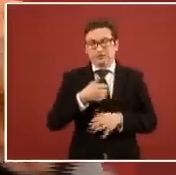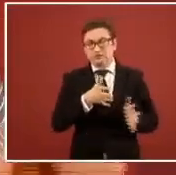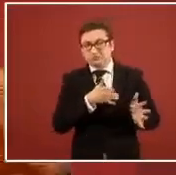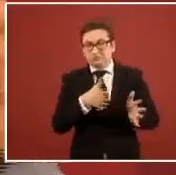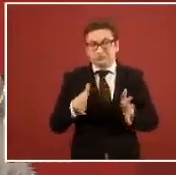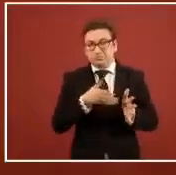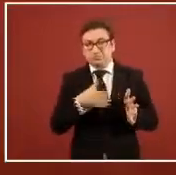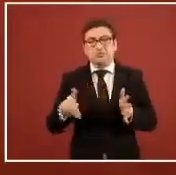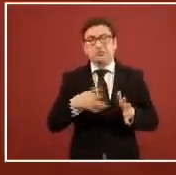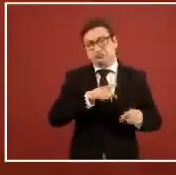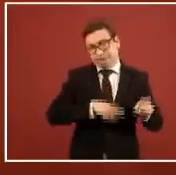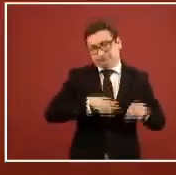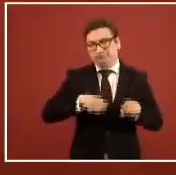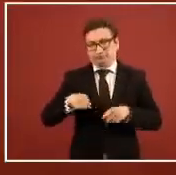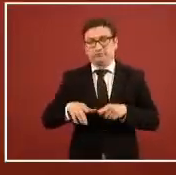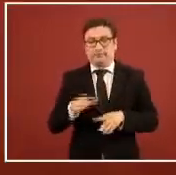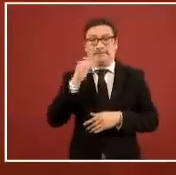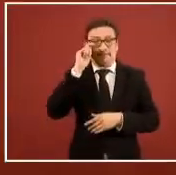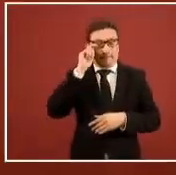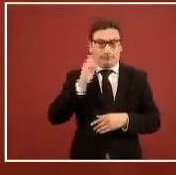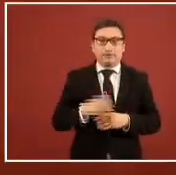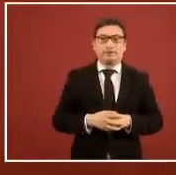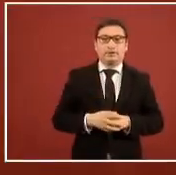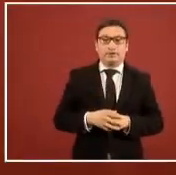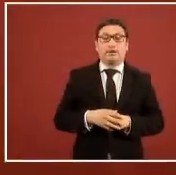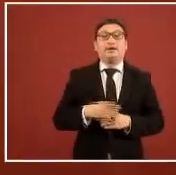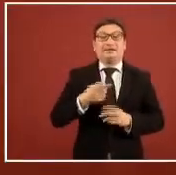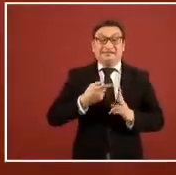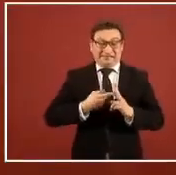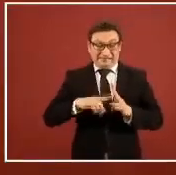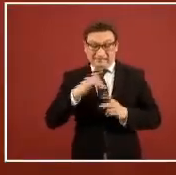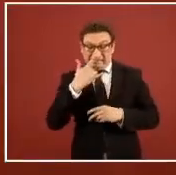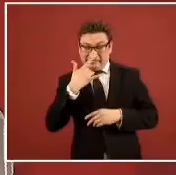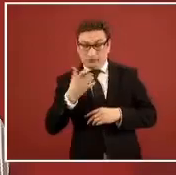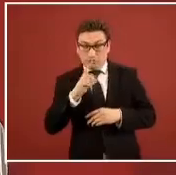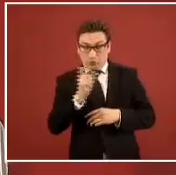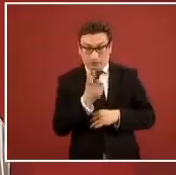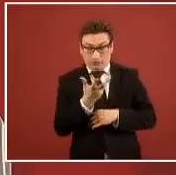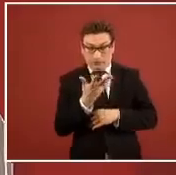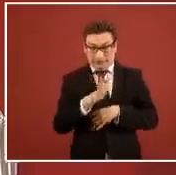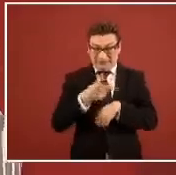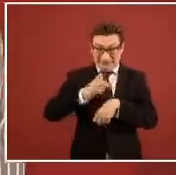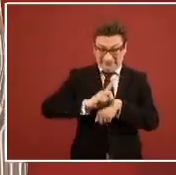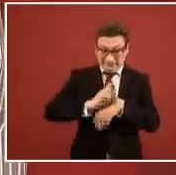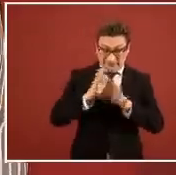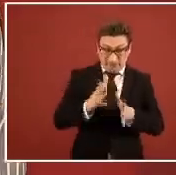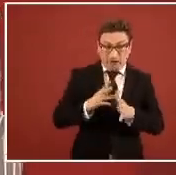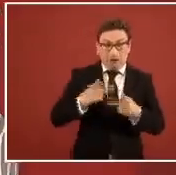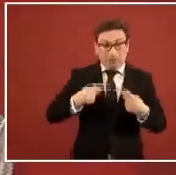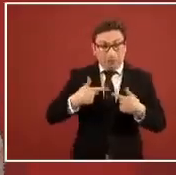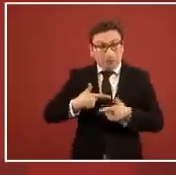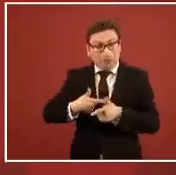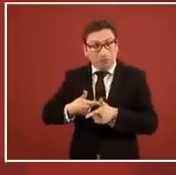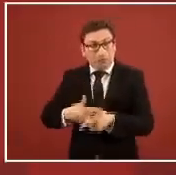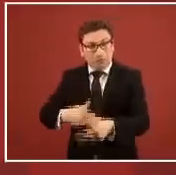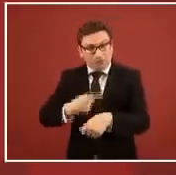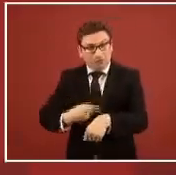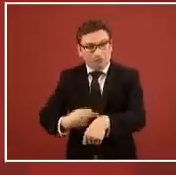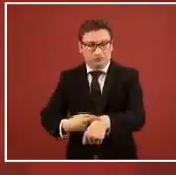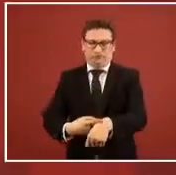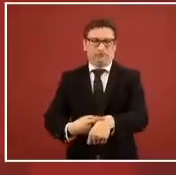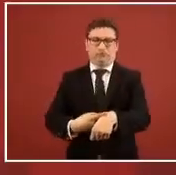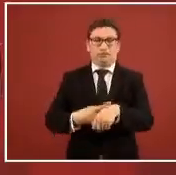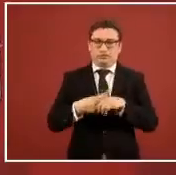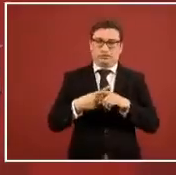una variabilidad importante. Empieza a ser francamente raro que después del 10º día la persona siga siendo contagiosa, pero